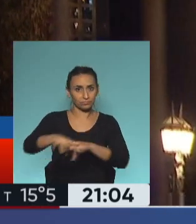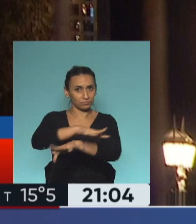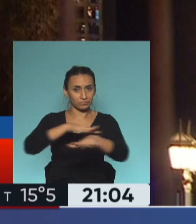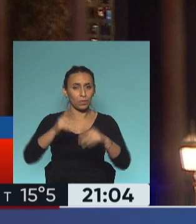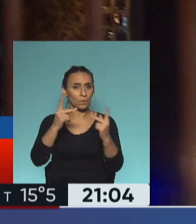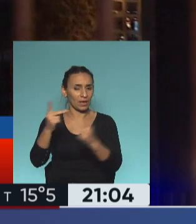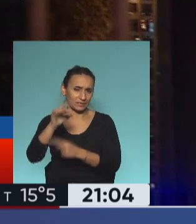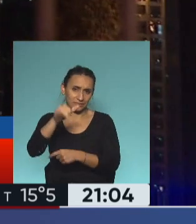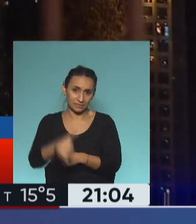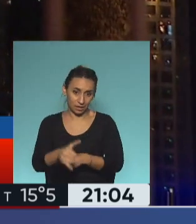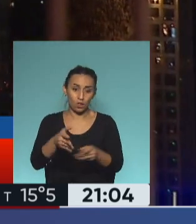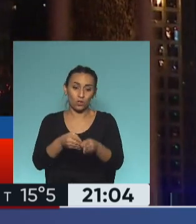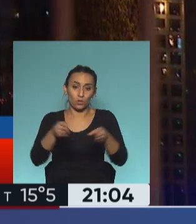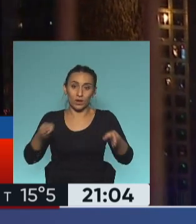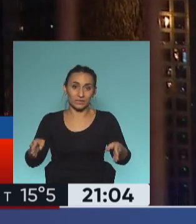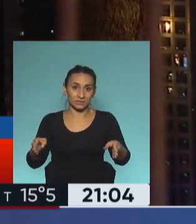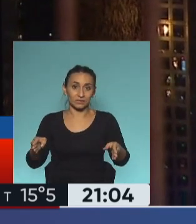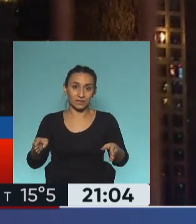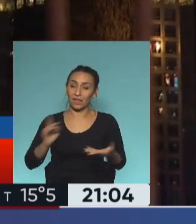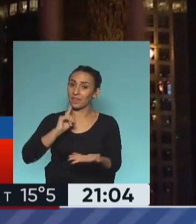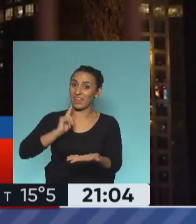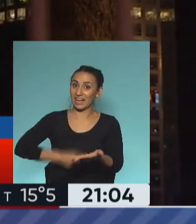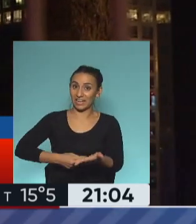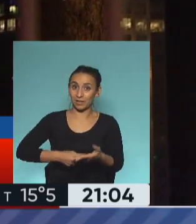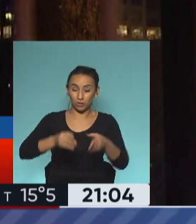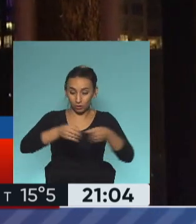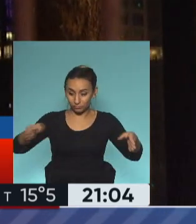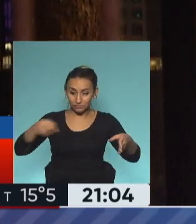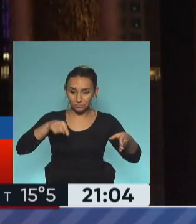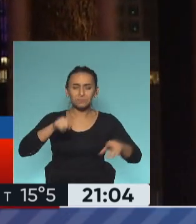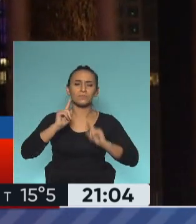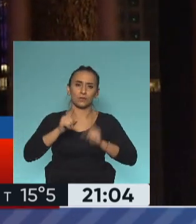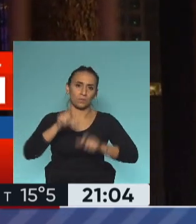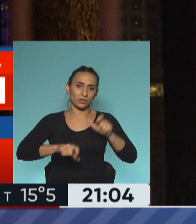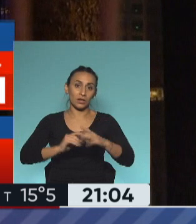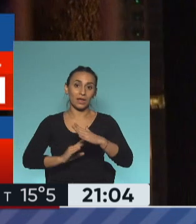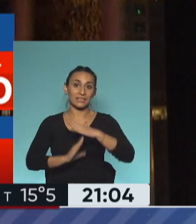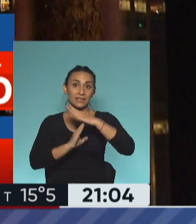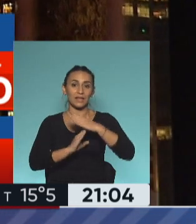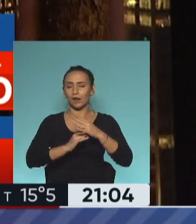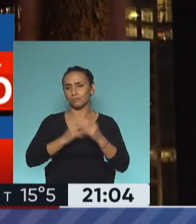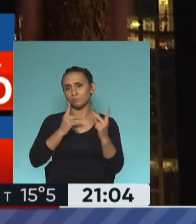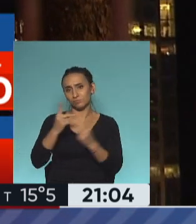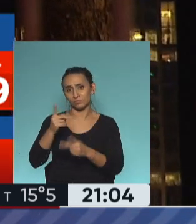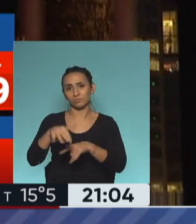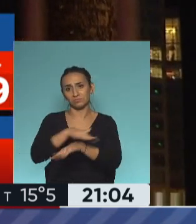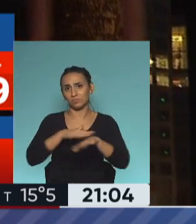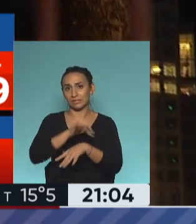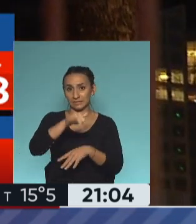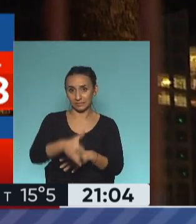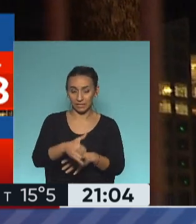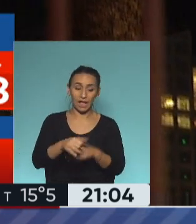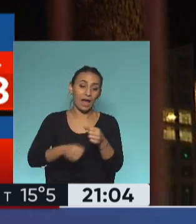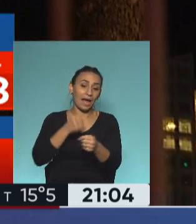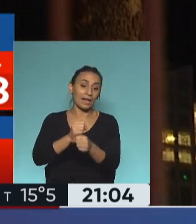mientras dure este decreto hasta el próximo domingo 30 de mayo. Por